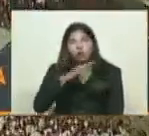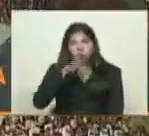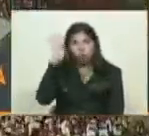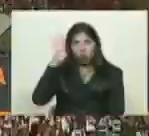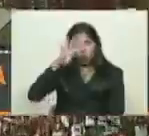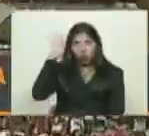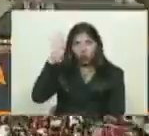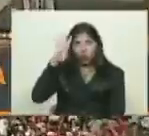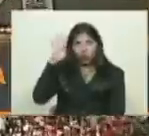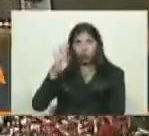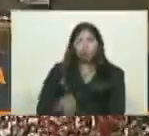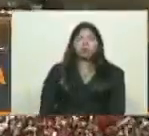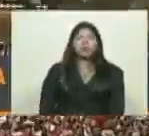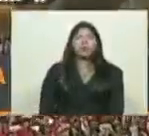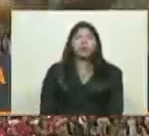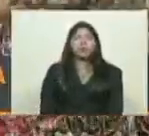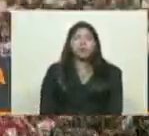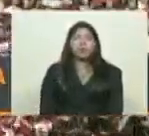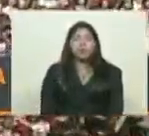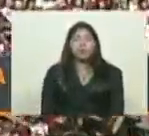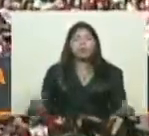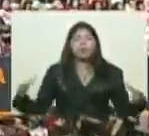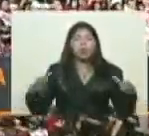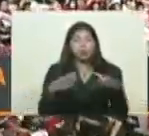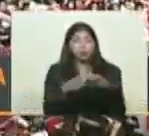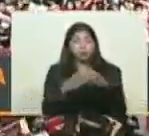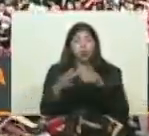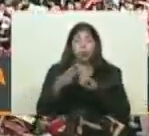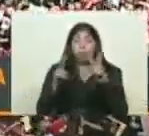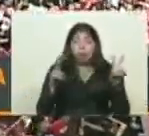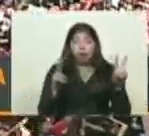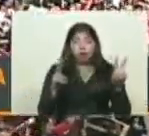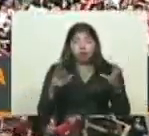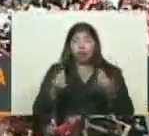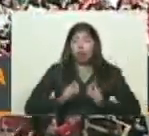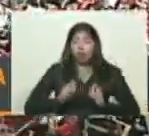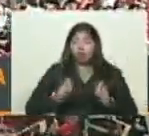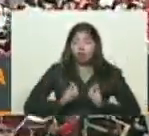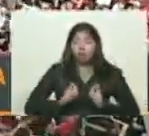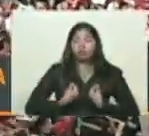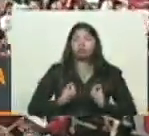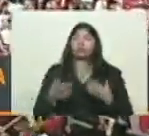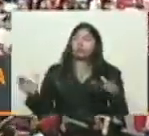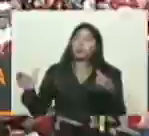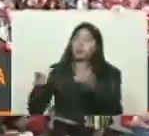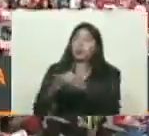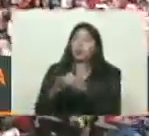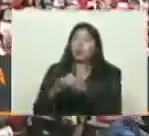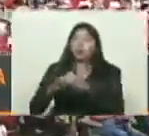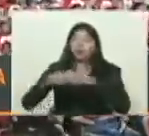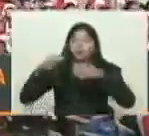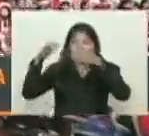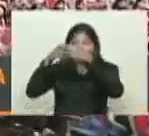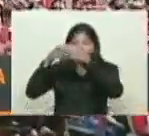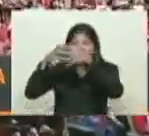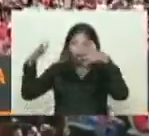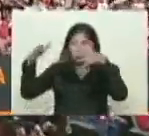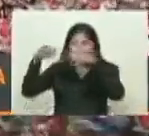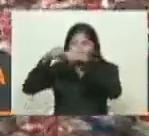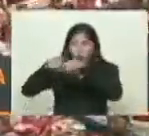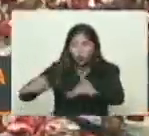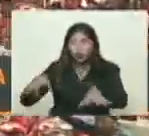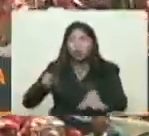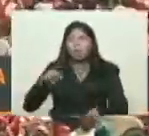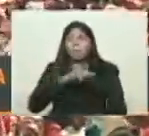Serra, el Movimiento por la Paz y la Vida, las misiones y grandes misiones, Misión Rivas,